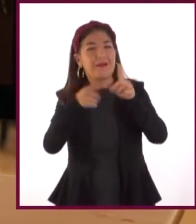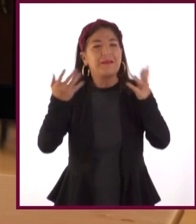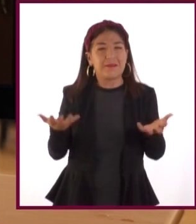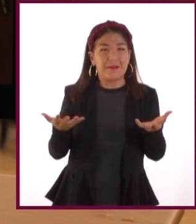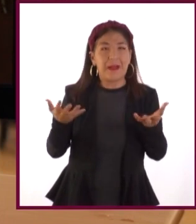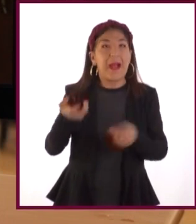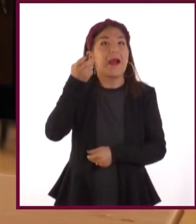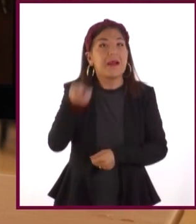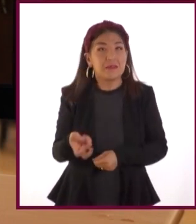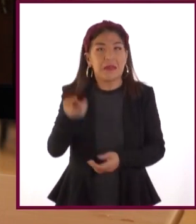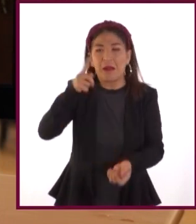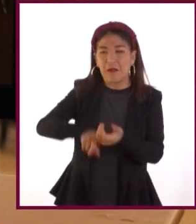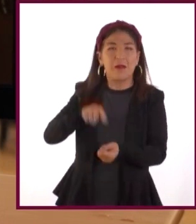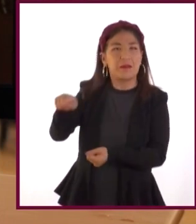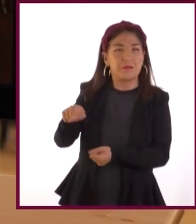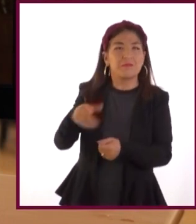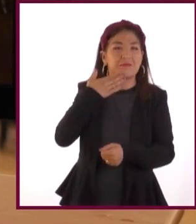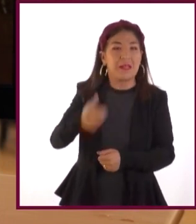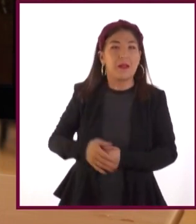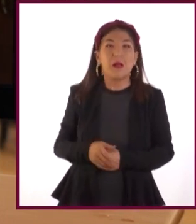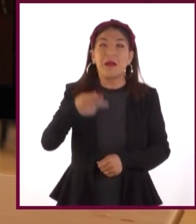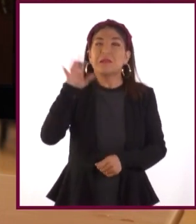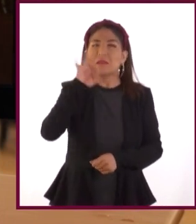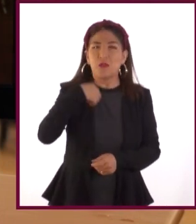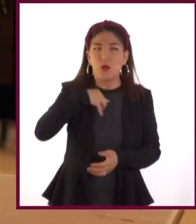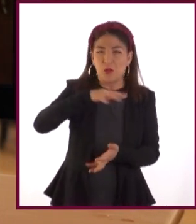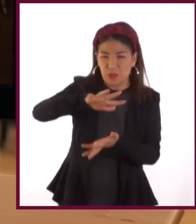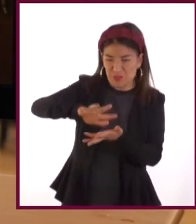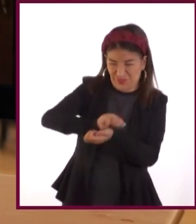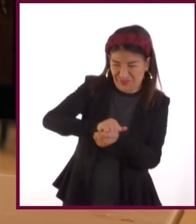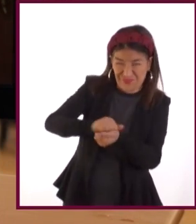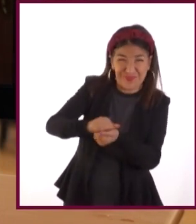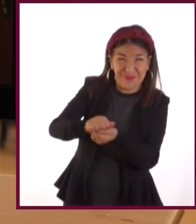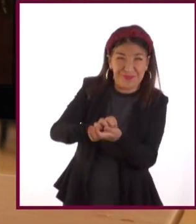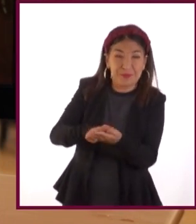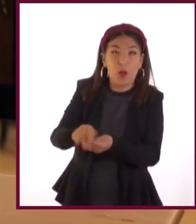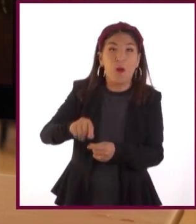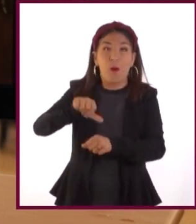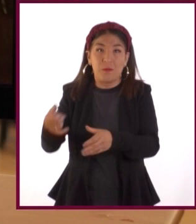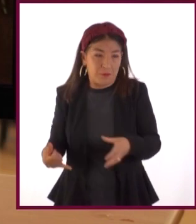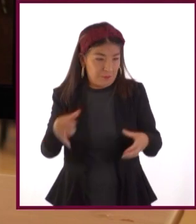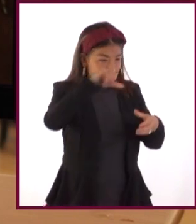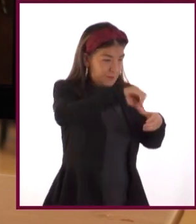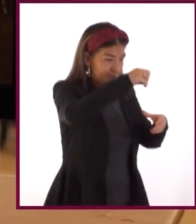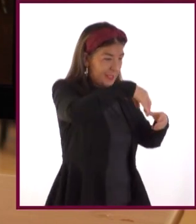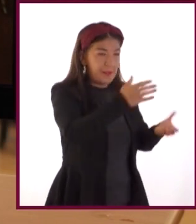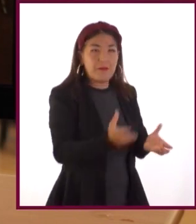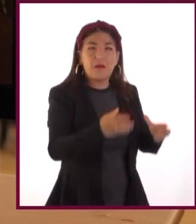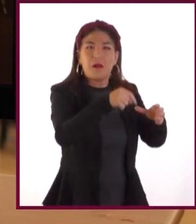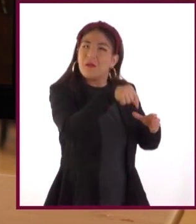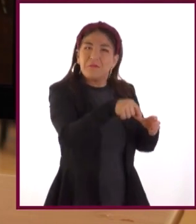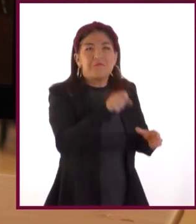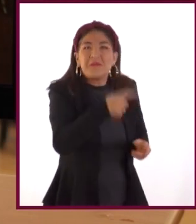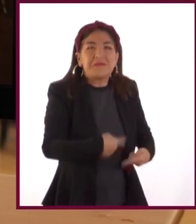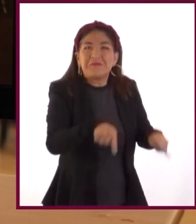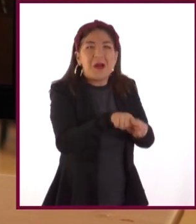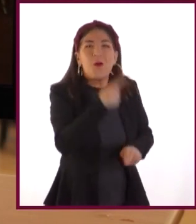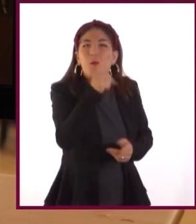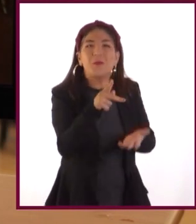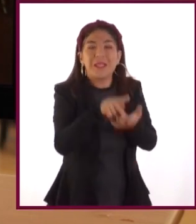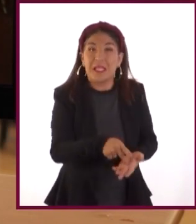tuviese una masa, 1 kilo de hierro o de plomo, como comentabas, normalmente uno lo piensa en su cabeza como un